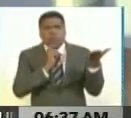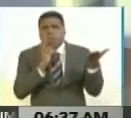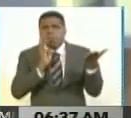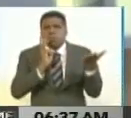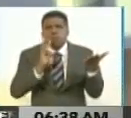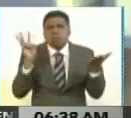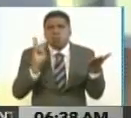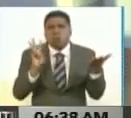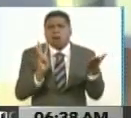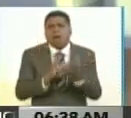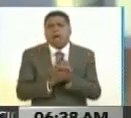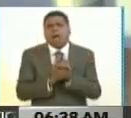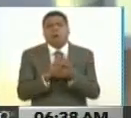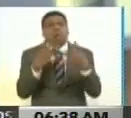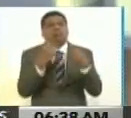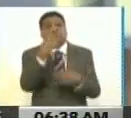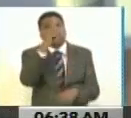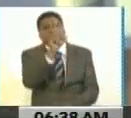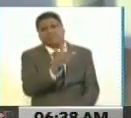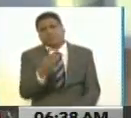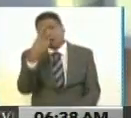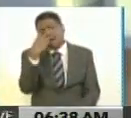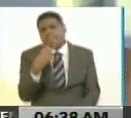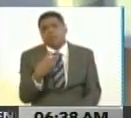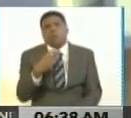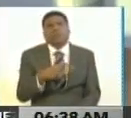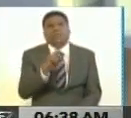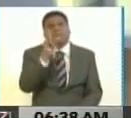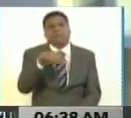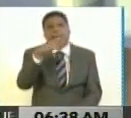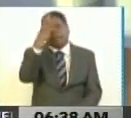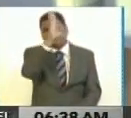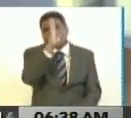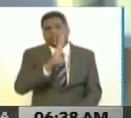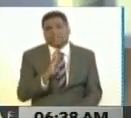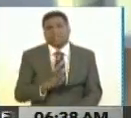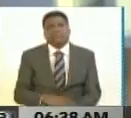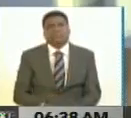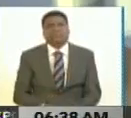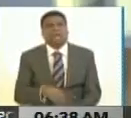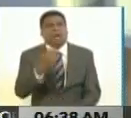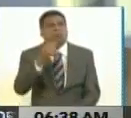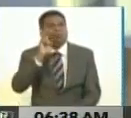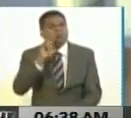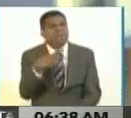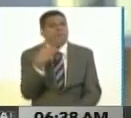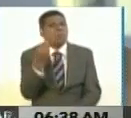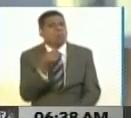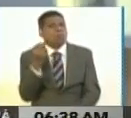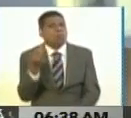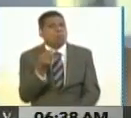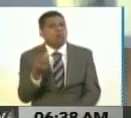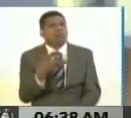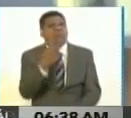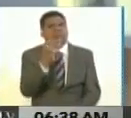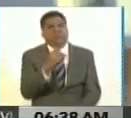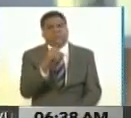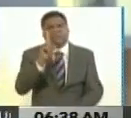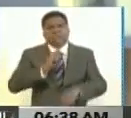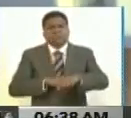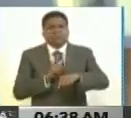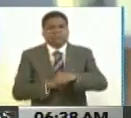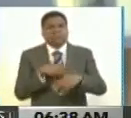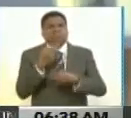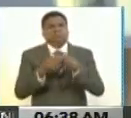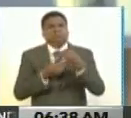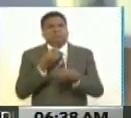desmantelamiento de los programas sociales en Brasil, con lo cual es probable que además ahora veamos cómo esos indicadores que